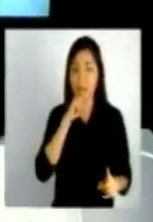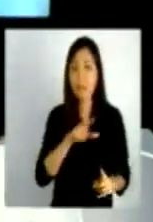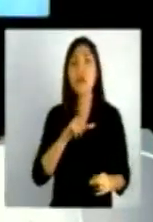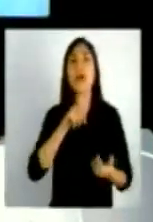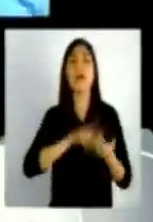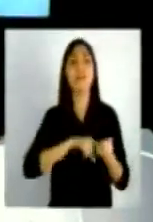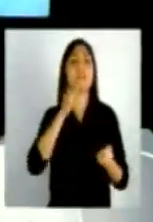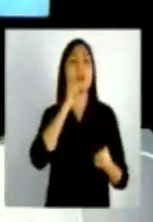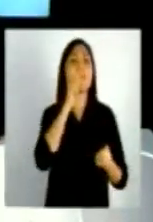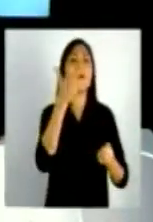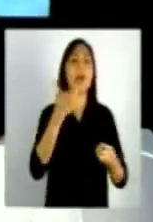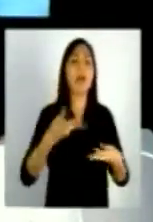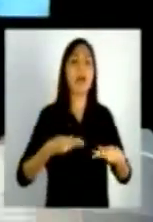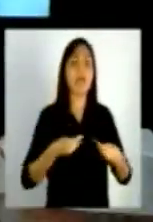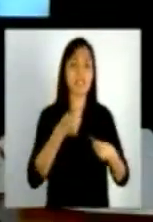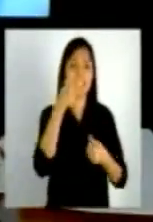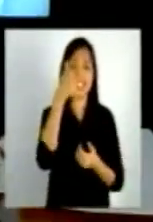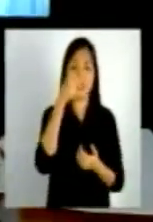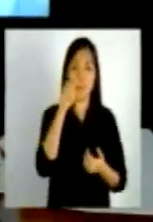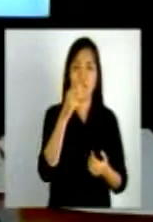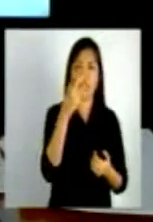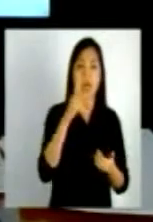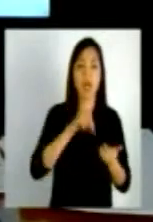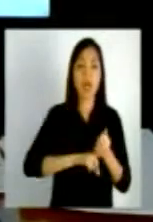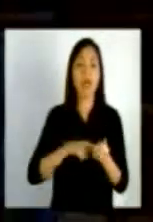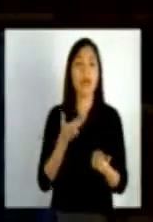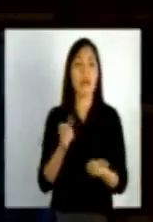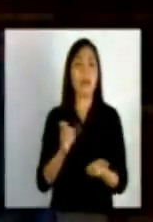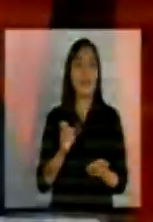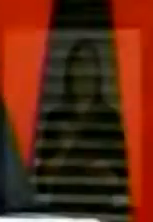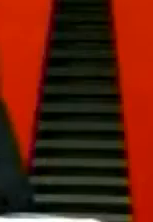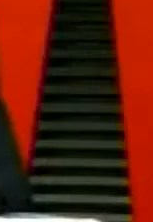gasto de operación y solo el 6.3% en gasto de inversión.